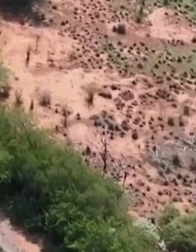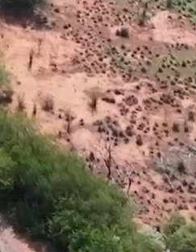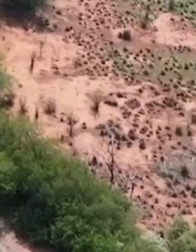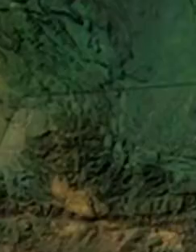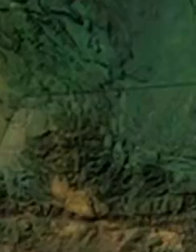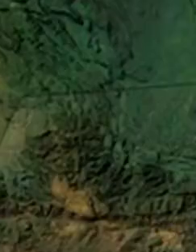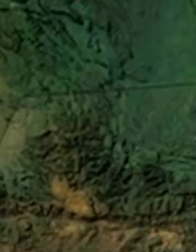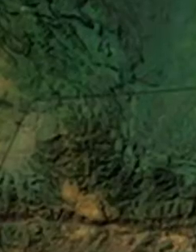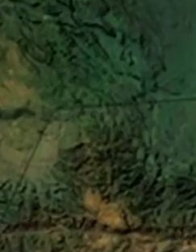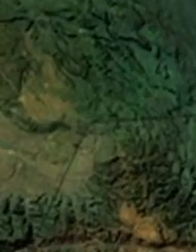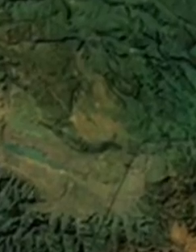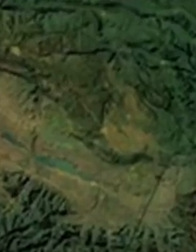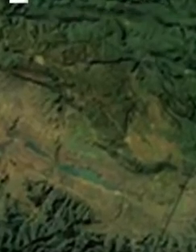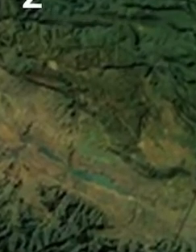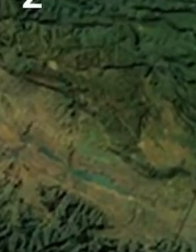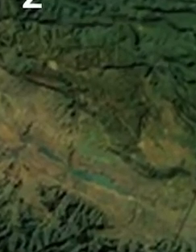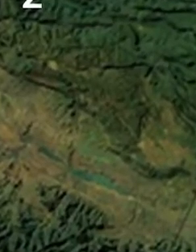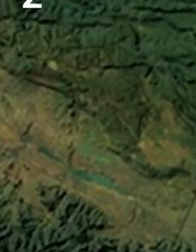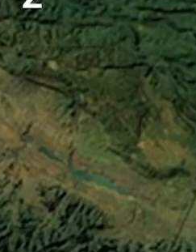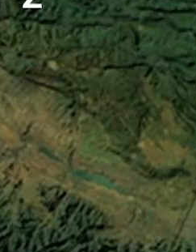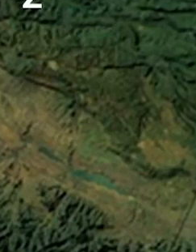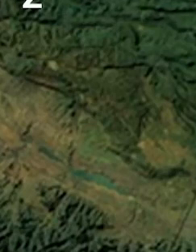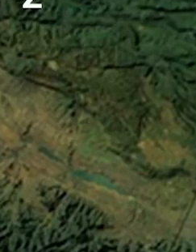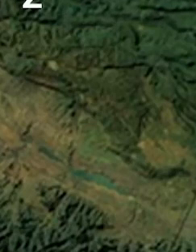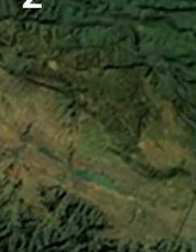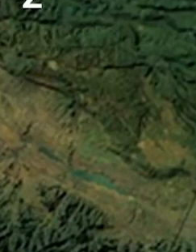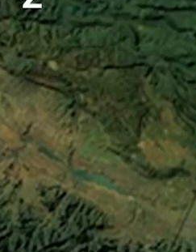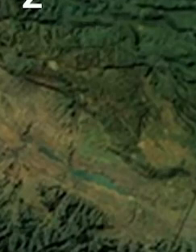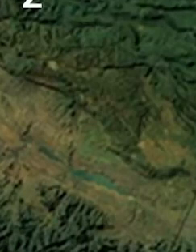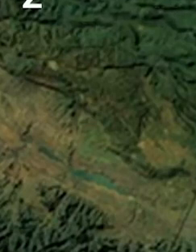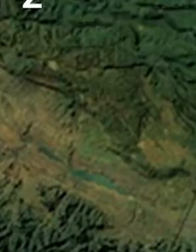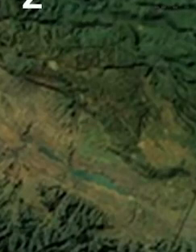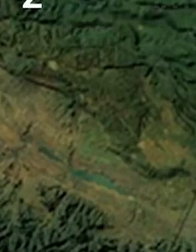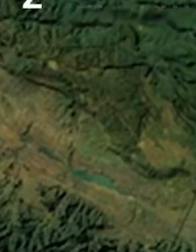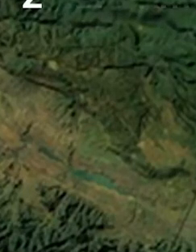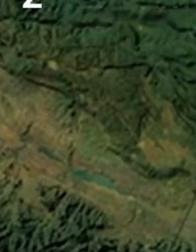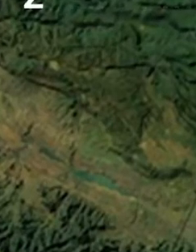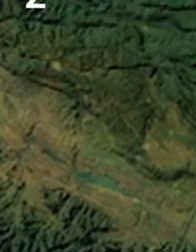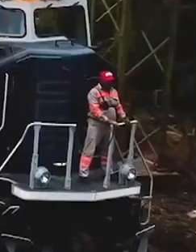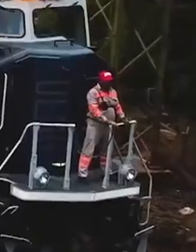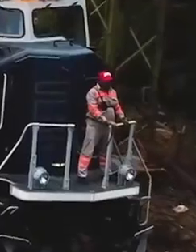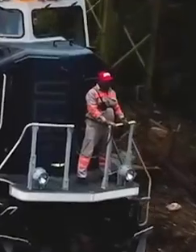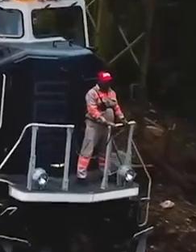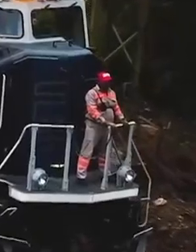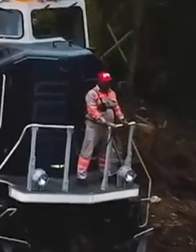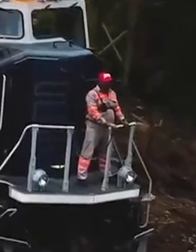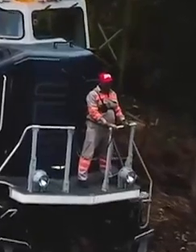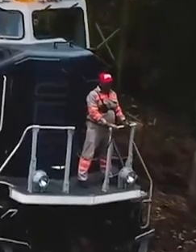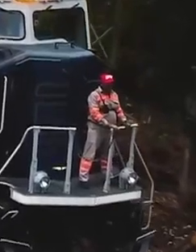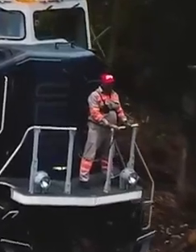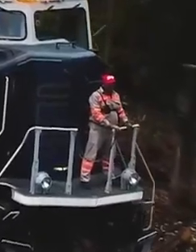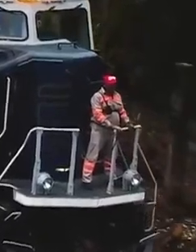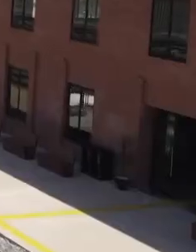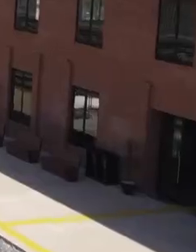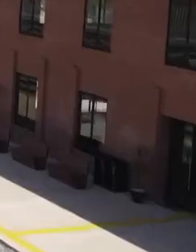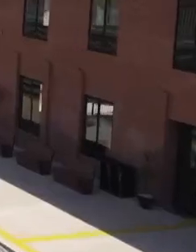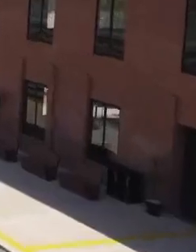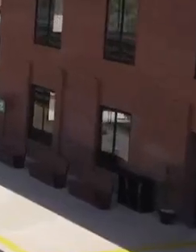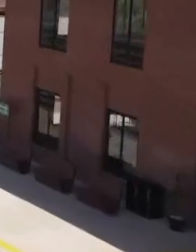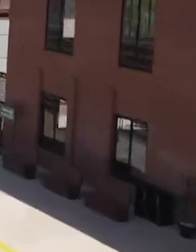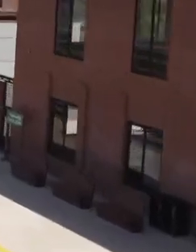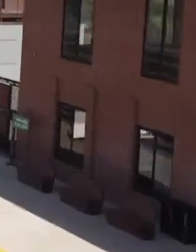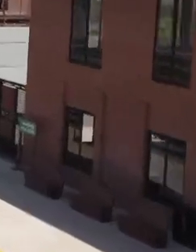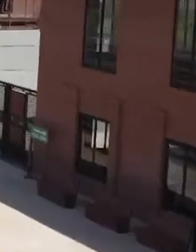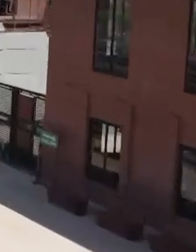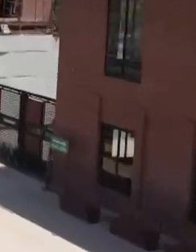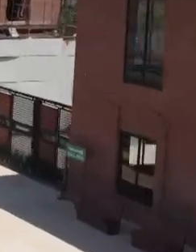Guatemala. La línea Z cruza de Salina Cruz a Coatzacoalcos. Tiene 9 estaciones, algunas históricas